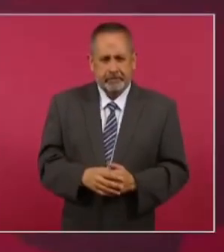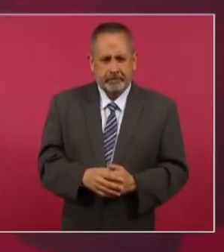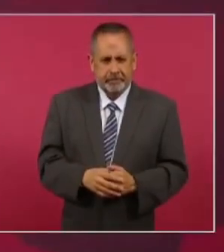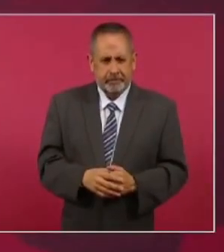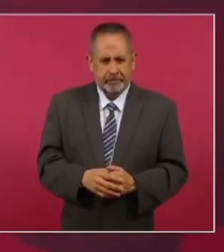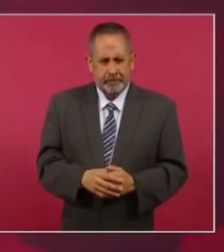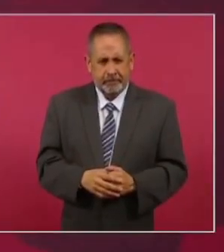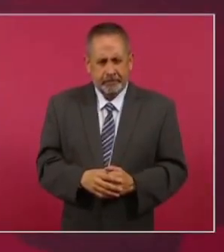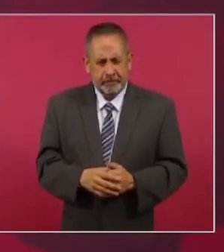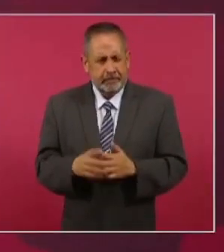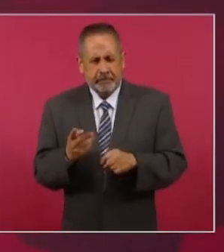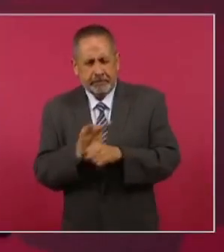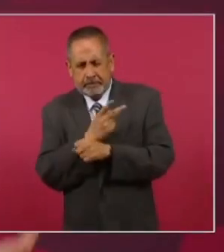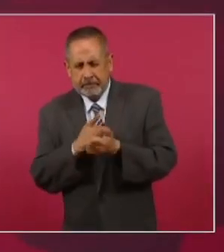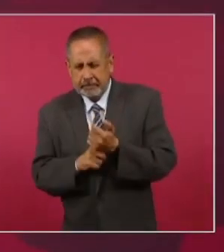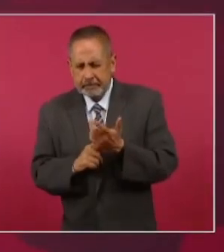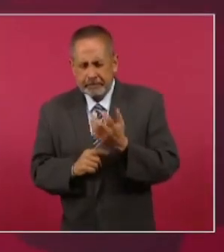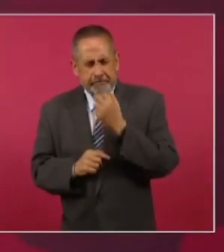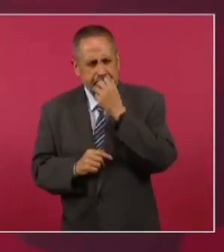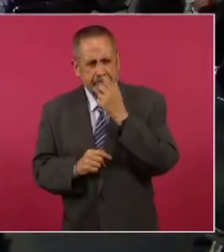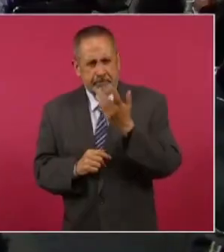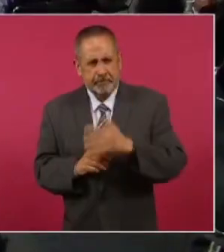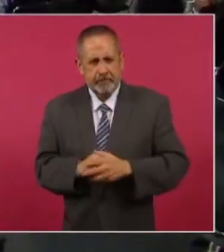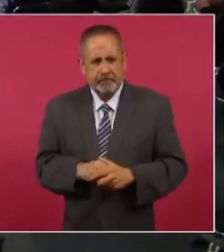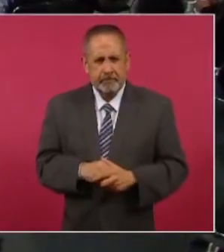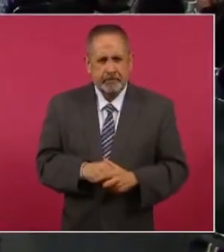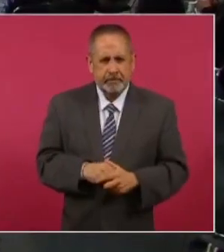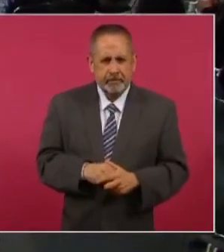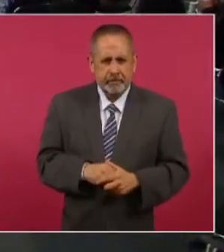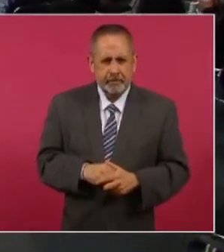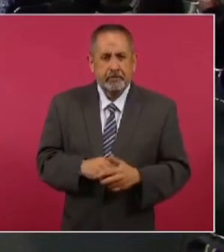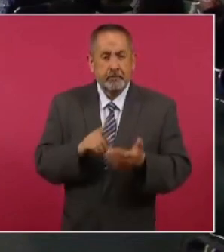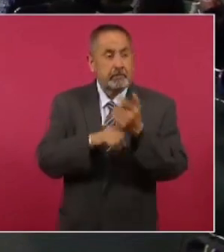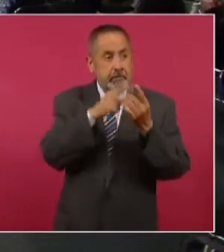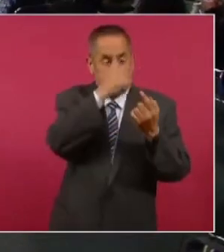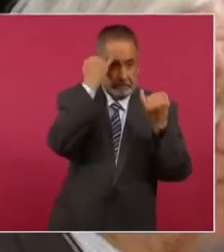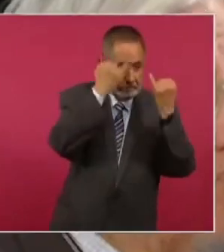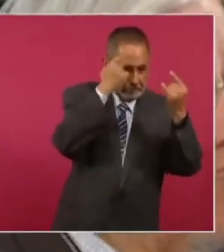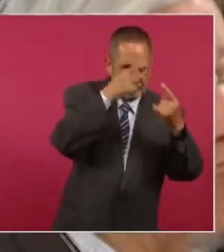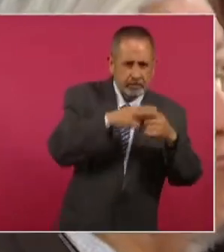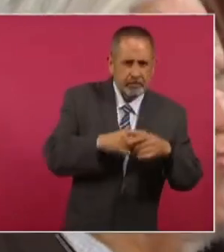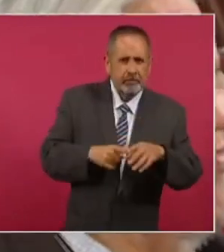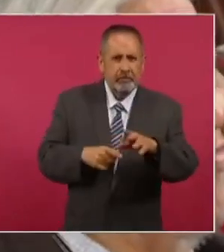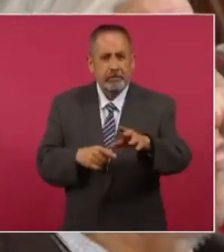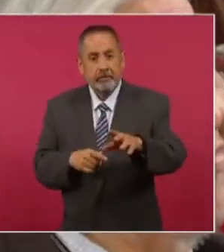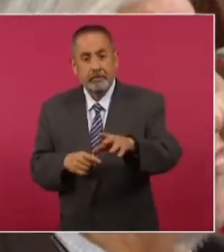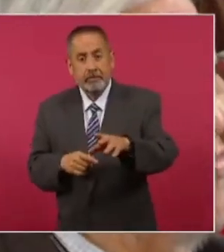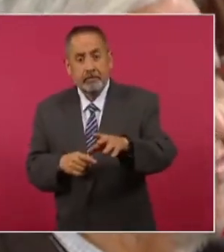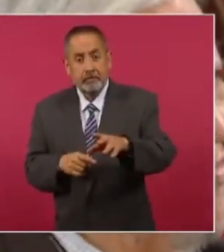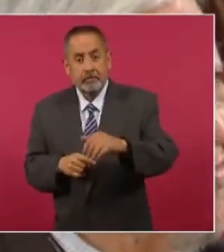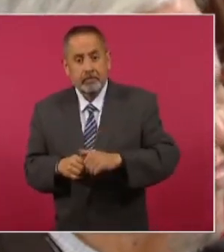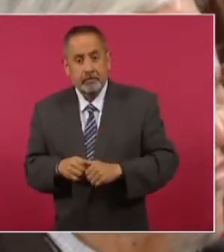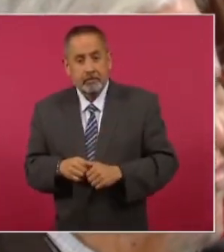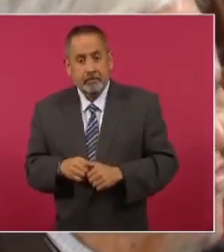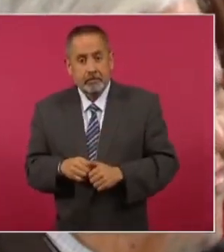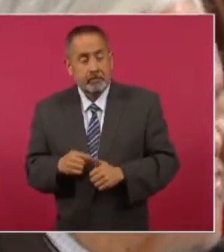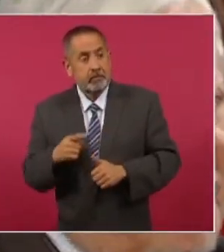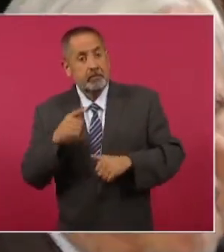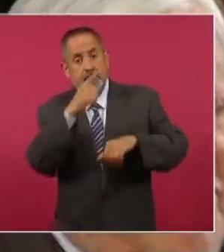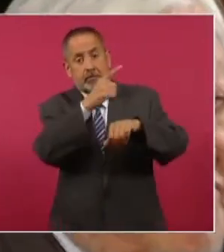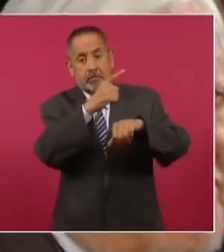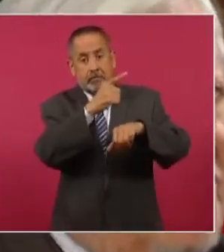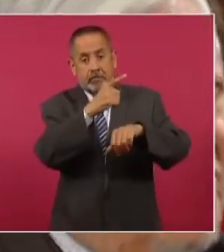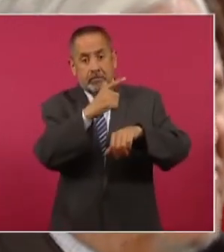¿qué es lo que está sucediendo? Es este doble discurso ¿por esa paranoia? Es este doble discurso es un doble discurso de aquel lado